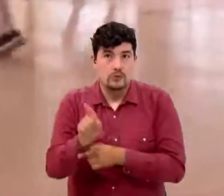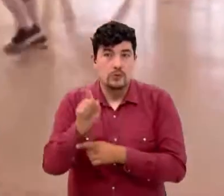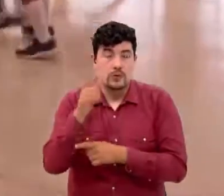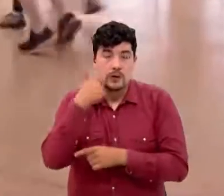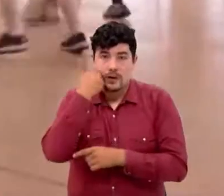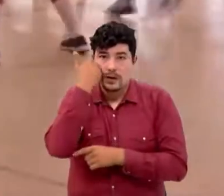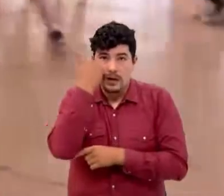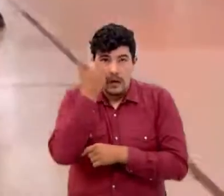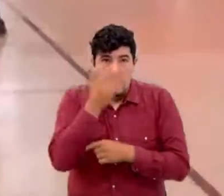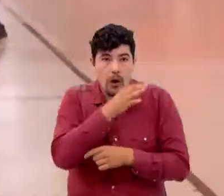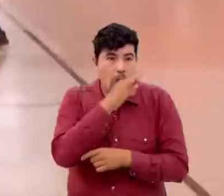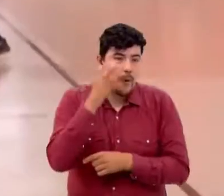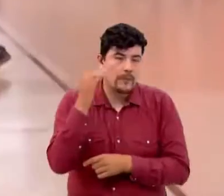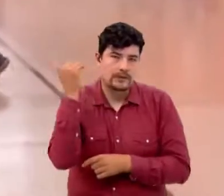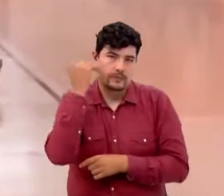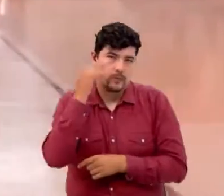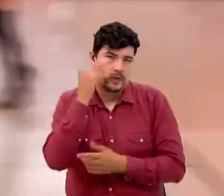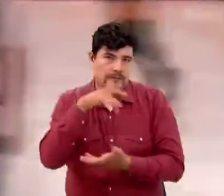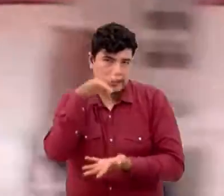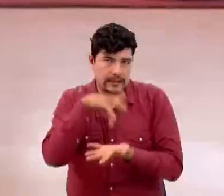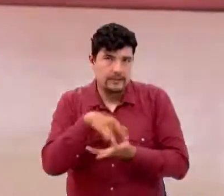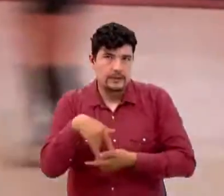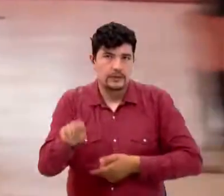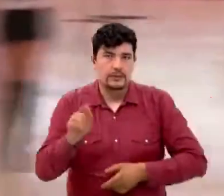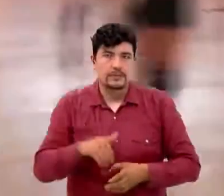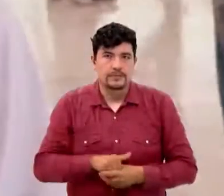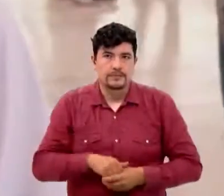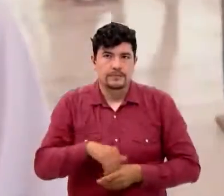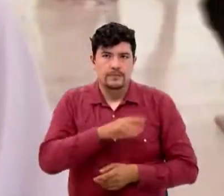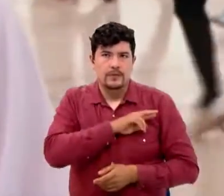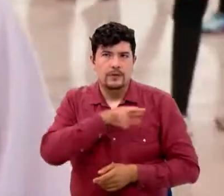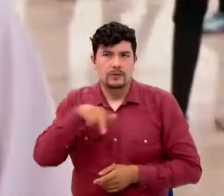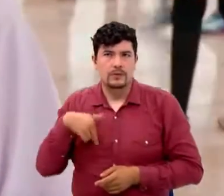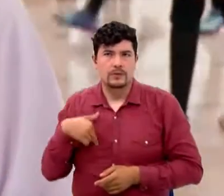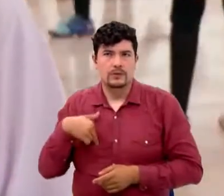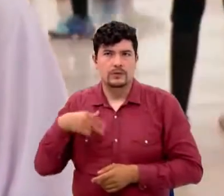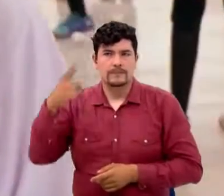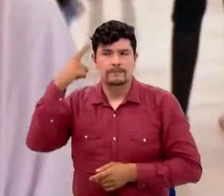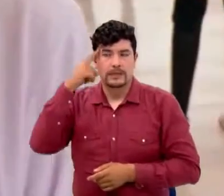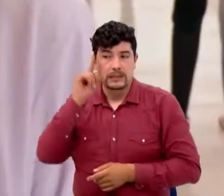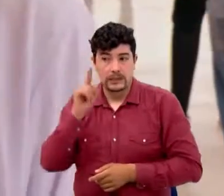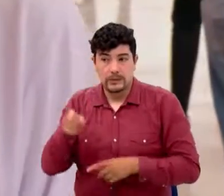las ramas masculino y femenino. No, para nosotros es